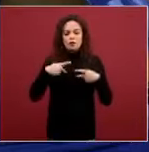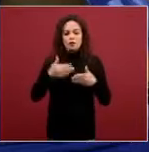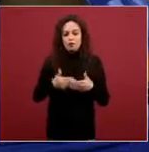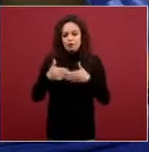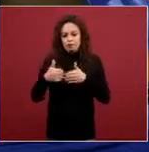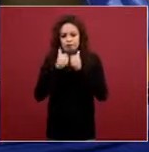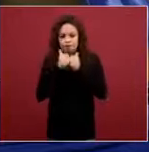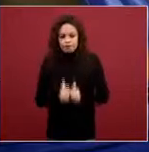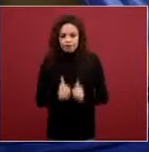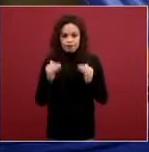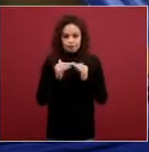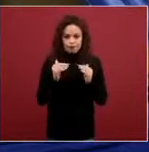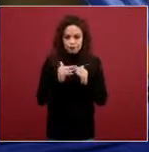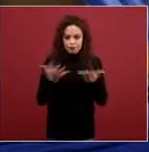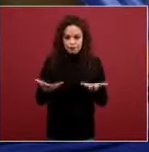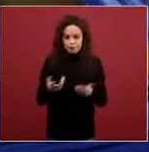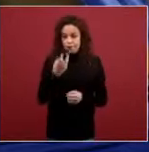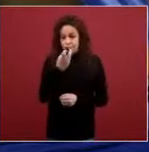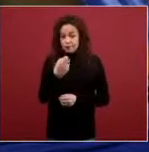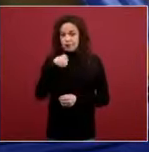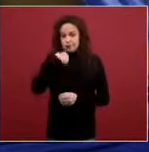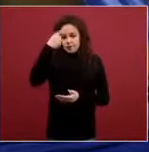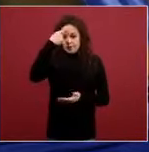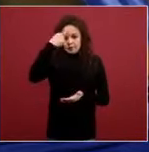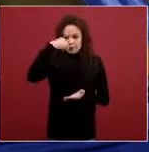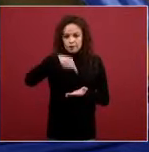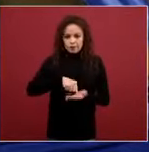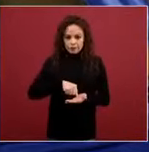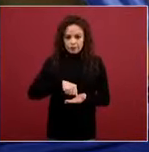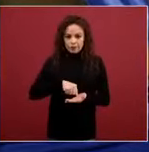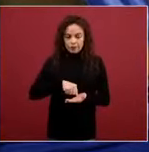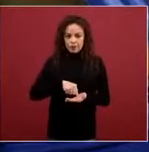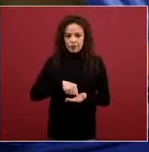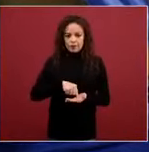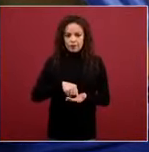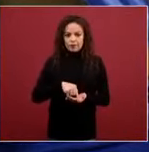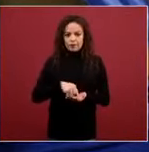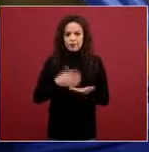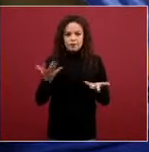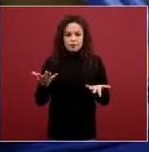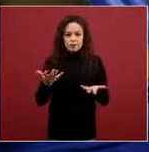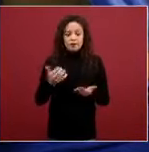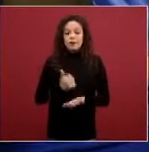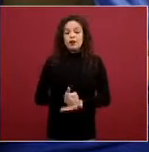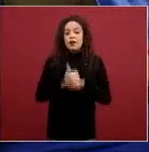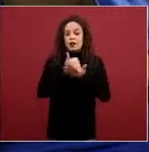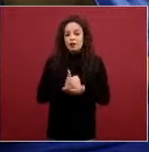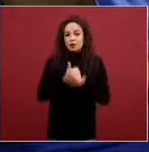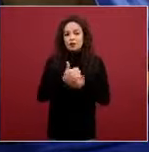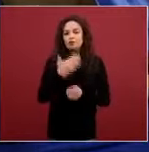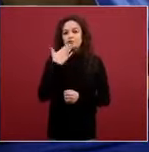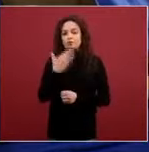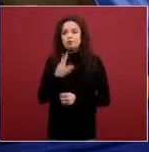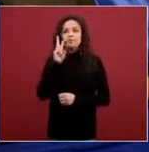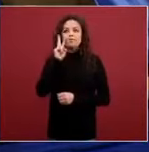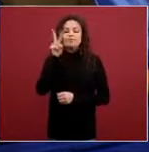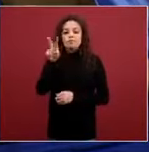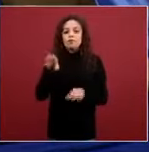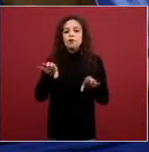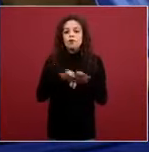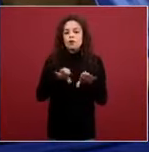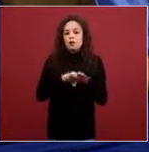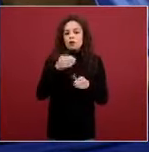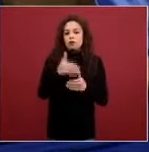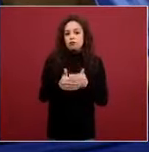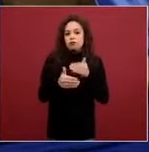creo, además de que a nosotros nos gustan mucho los números, efectivamente, sí nos ayuda a aterrizar cómo va, ¿no?, el tema